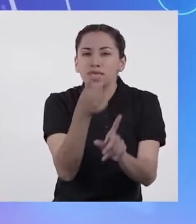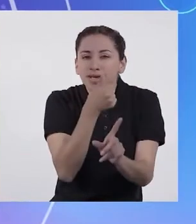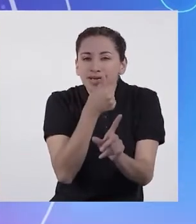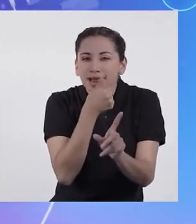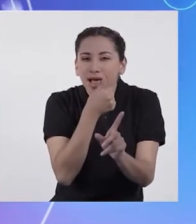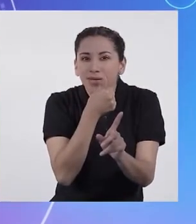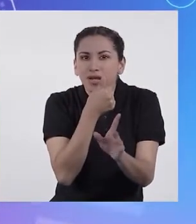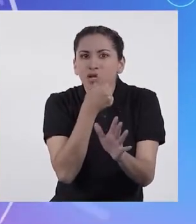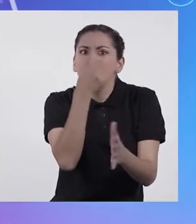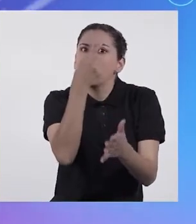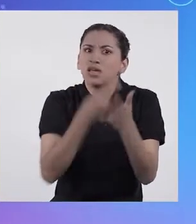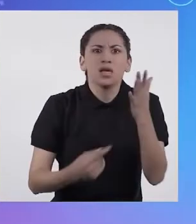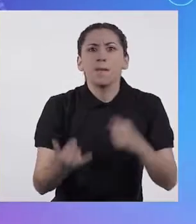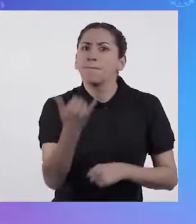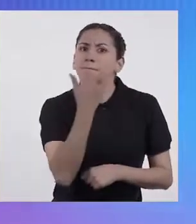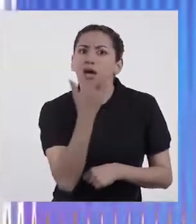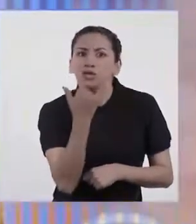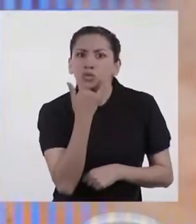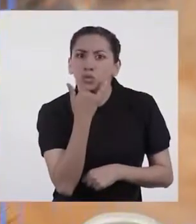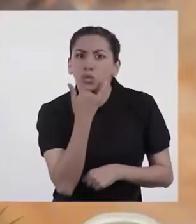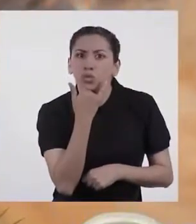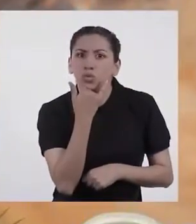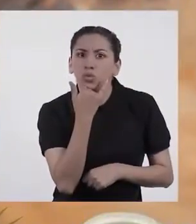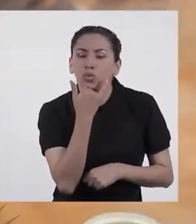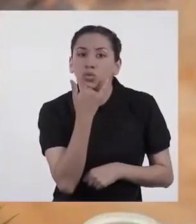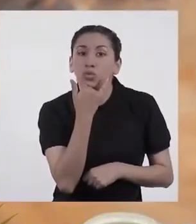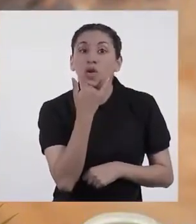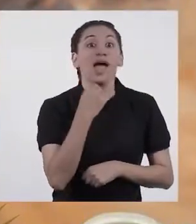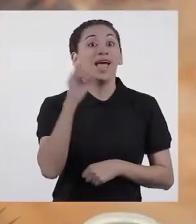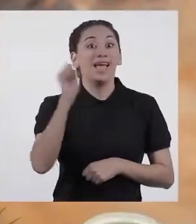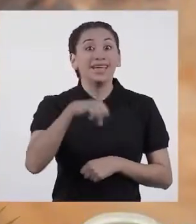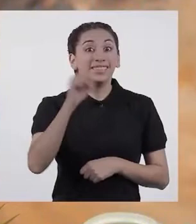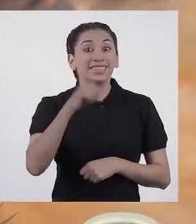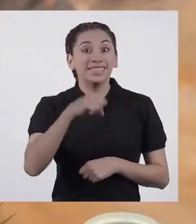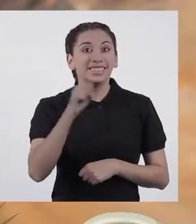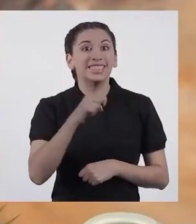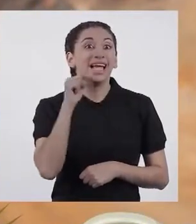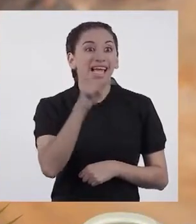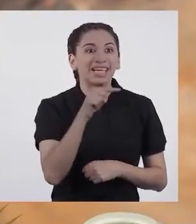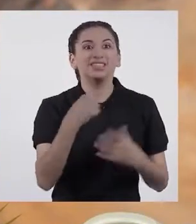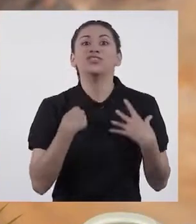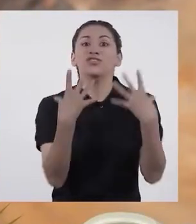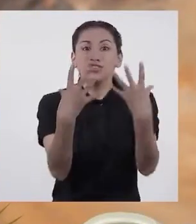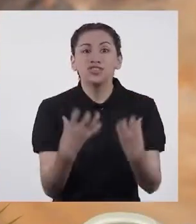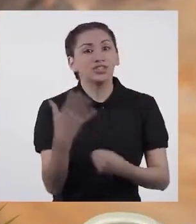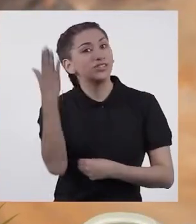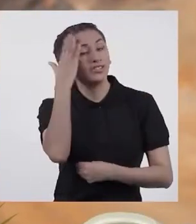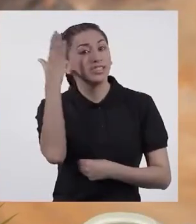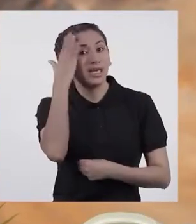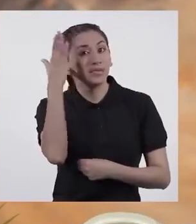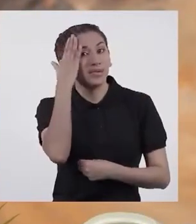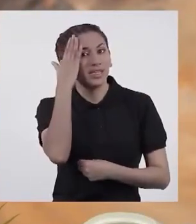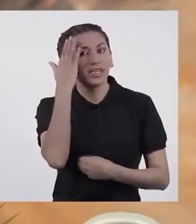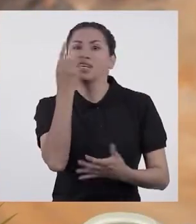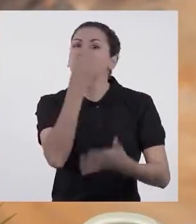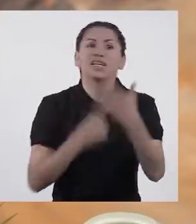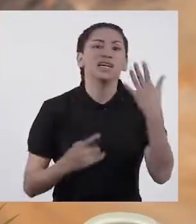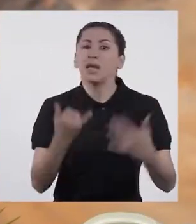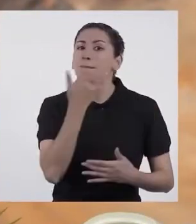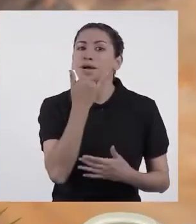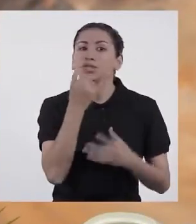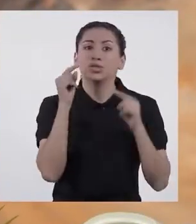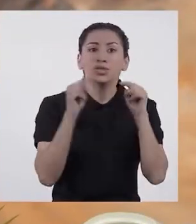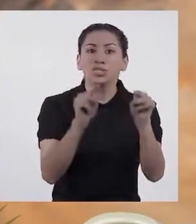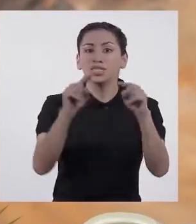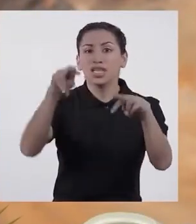¿Qué ocurrió? Techi, justamente eso es lo que yo quiero saber. ¿Qué ocurrió